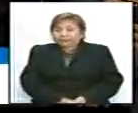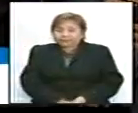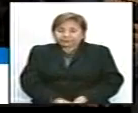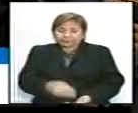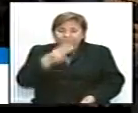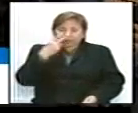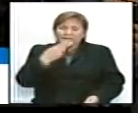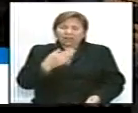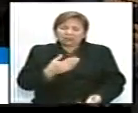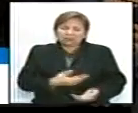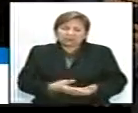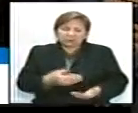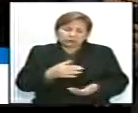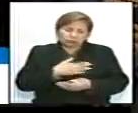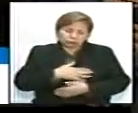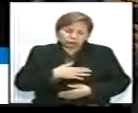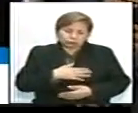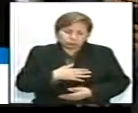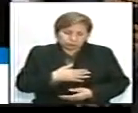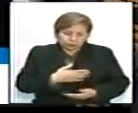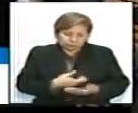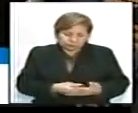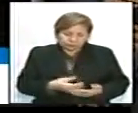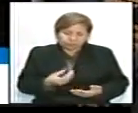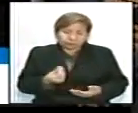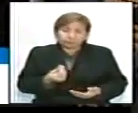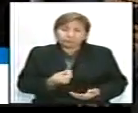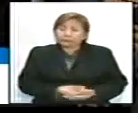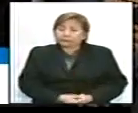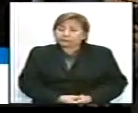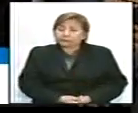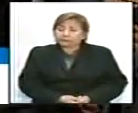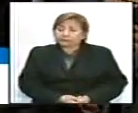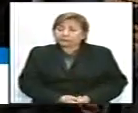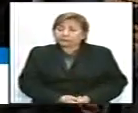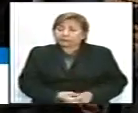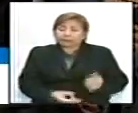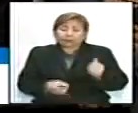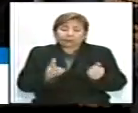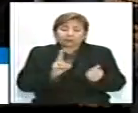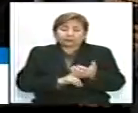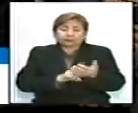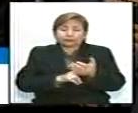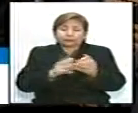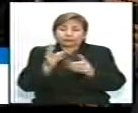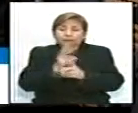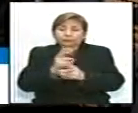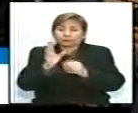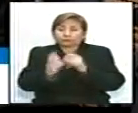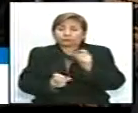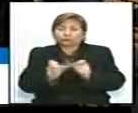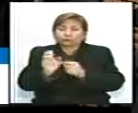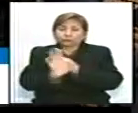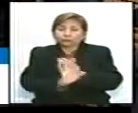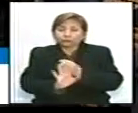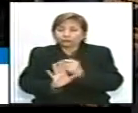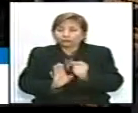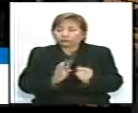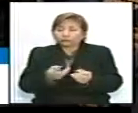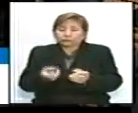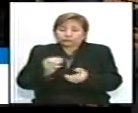Vemos con agrado que el presupuesto para la seguridad ciudadana se haya